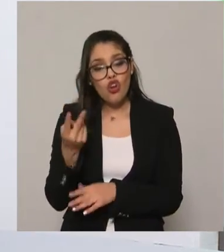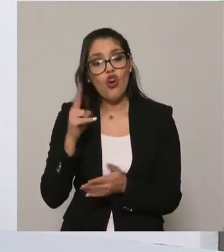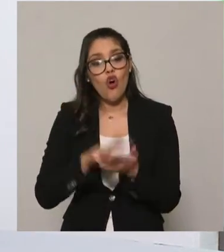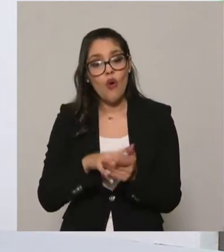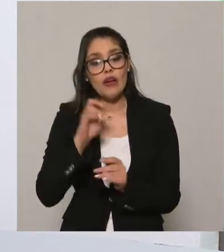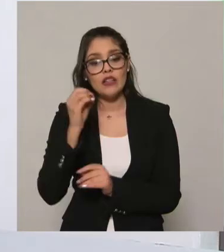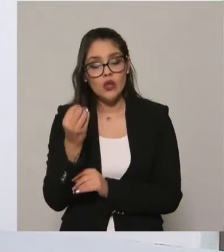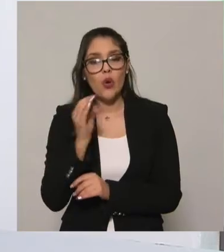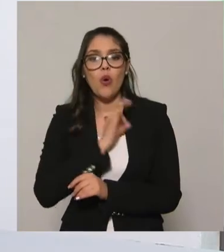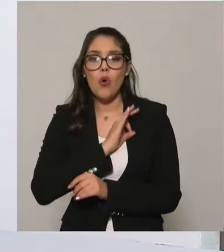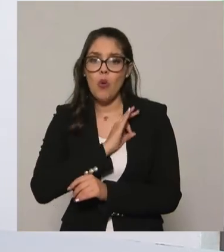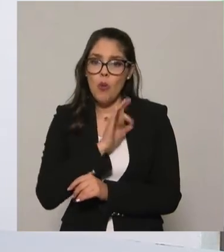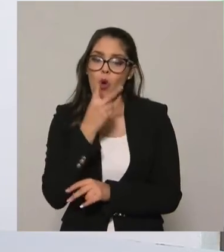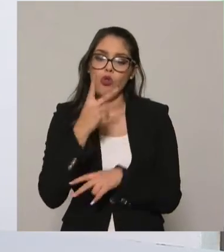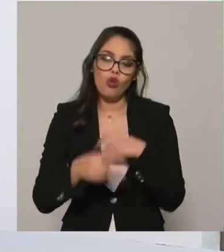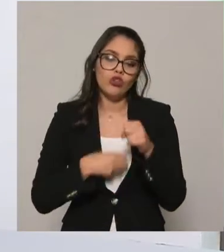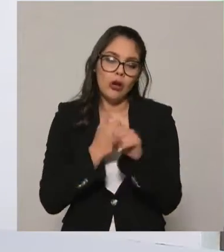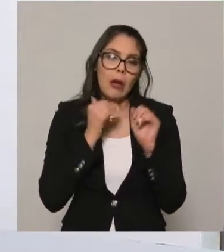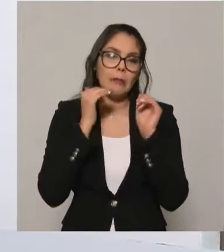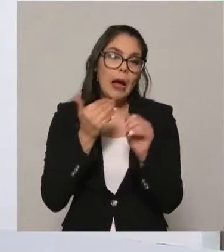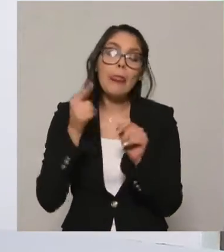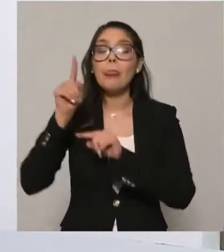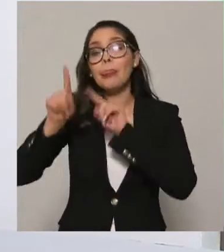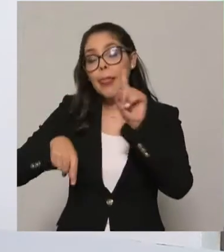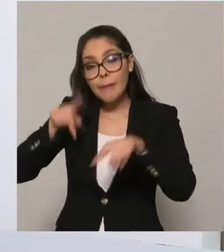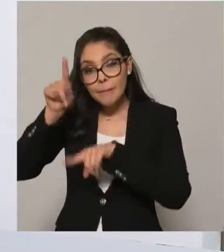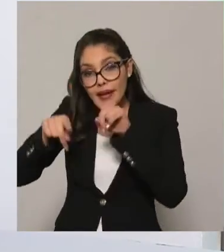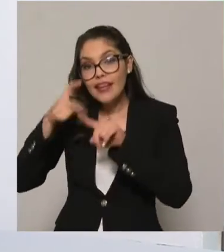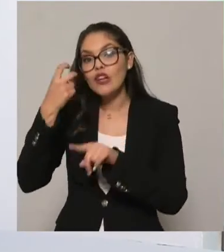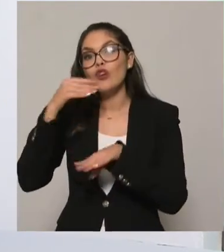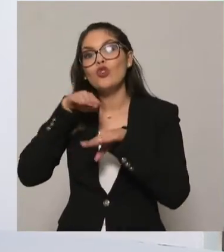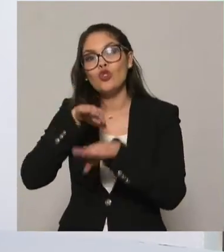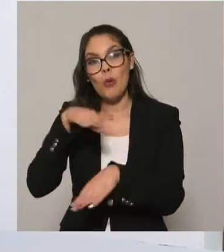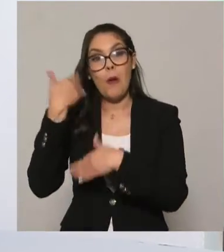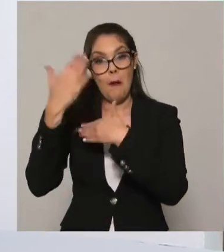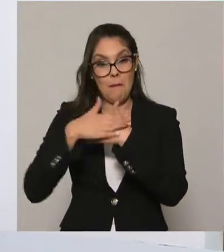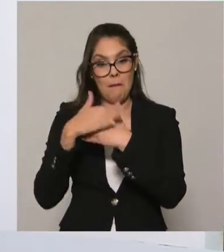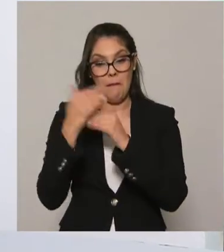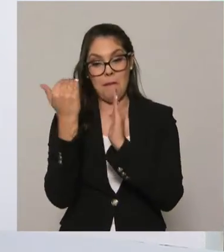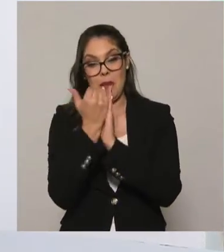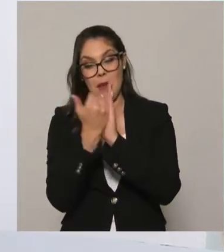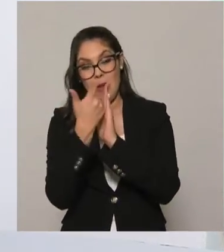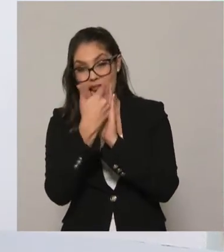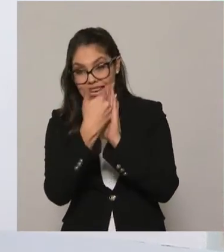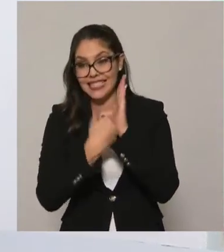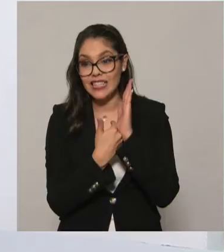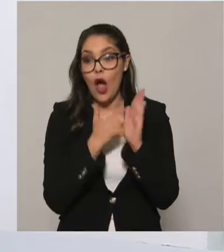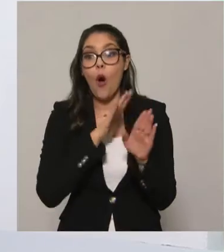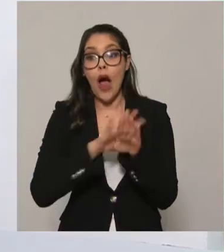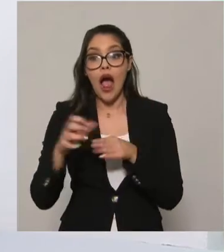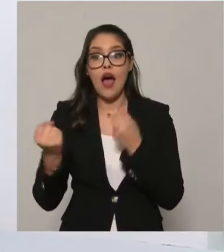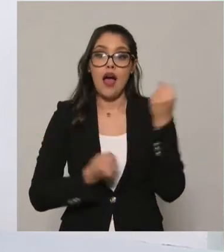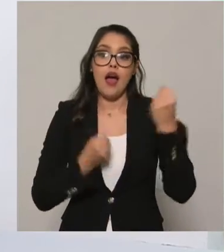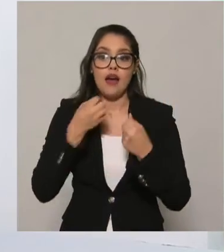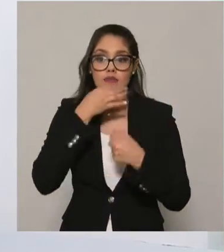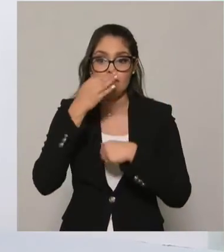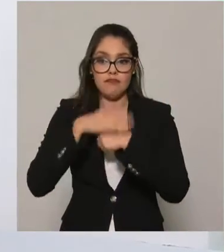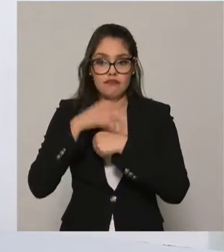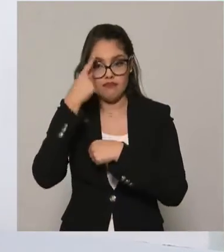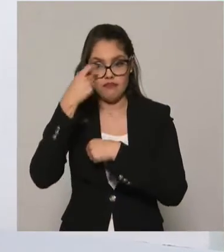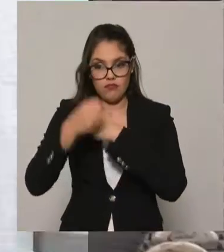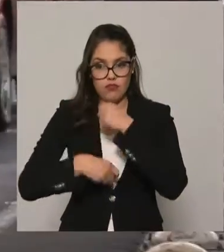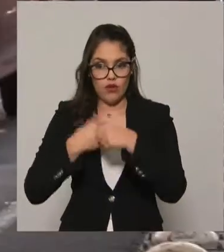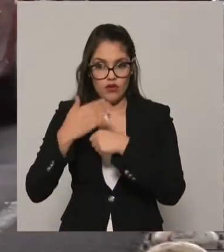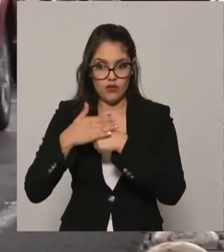decir, hasta por 4 años. Entonces, ahí el rendimiento variará, según la calcomanía variará según el